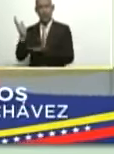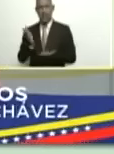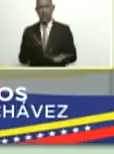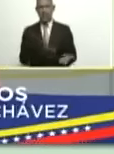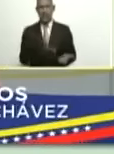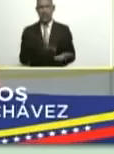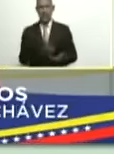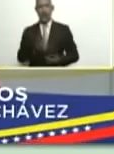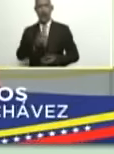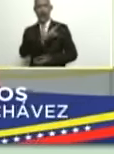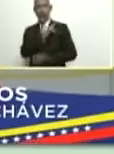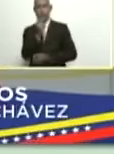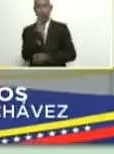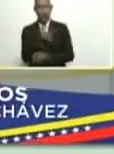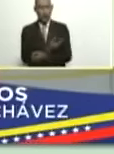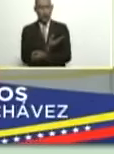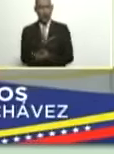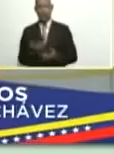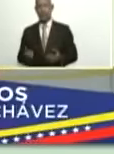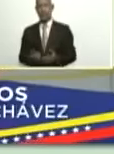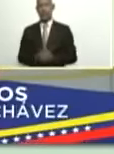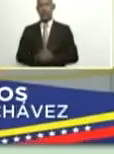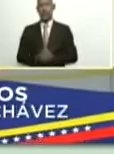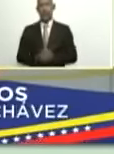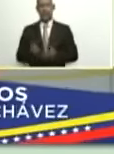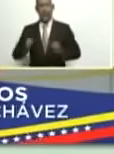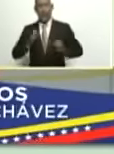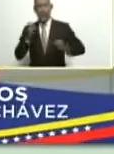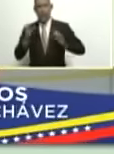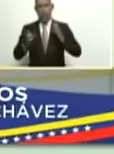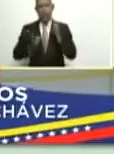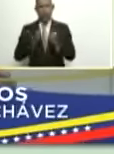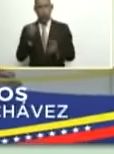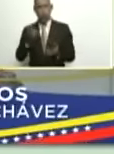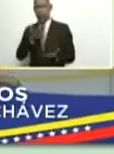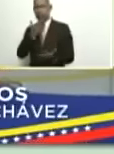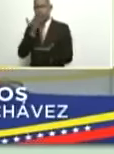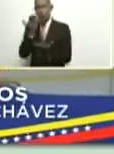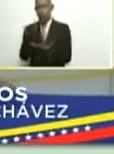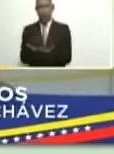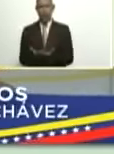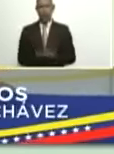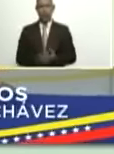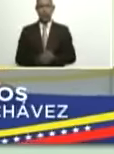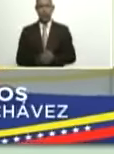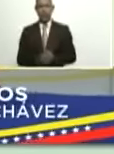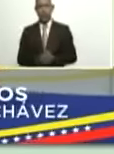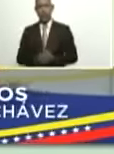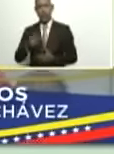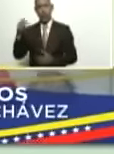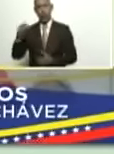su fuerza, su energía, a traernos sus propuestas. Hoy,